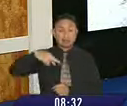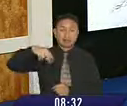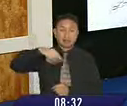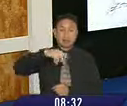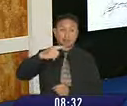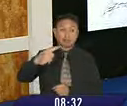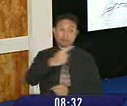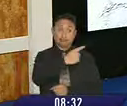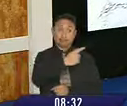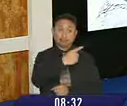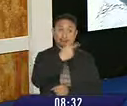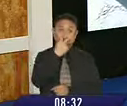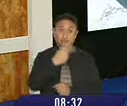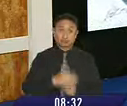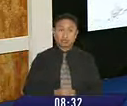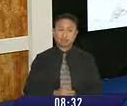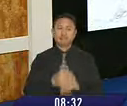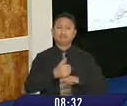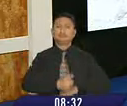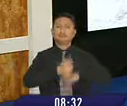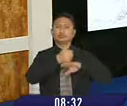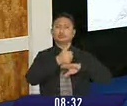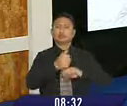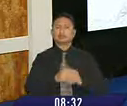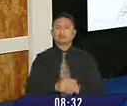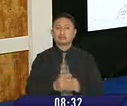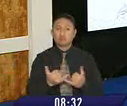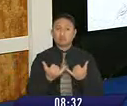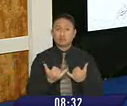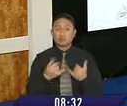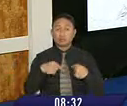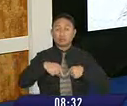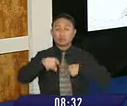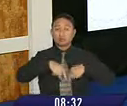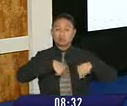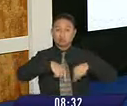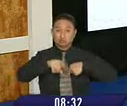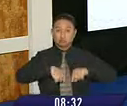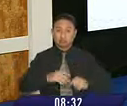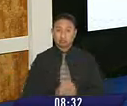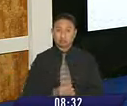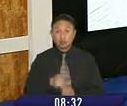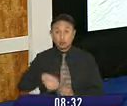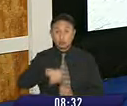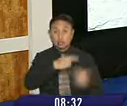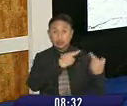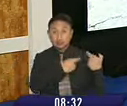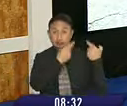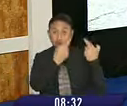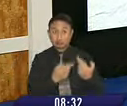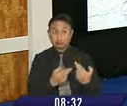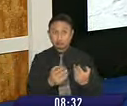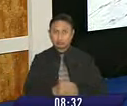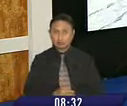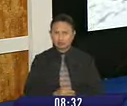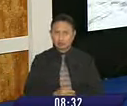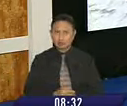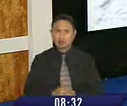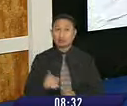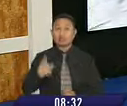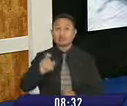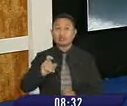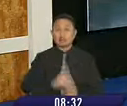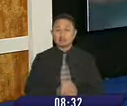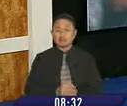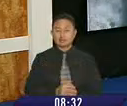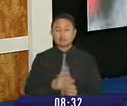Ejemplo, lo que estamos viendo. Autoridades, en este caso, de tránsito, ustedes son las encargadas, me parece que ahí tienen que hacer un